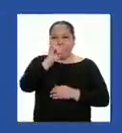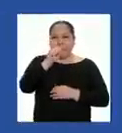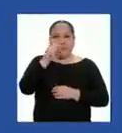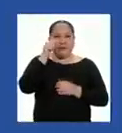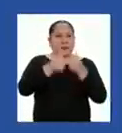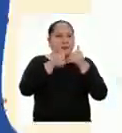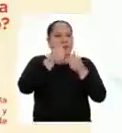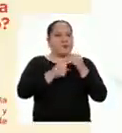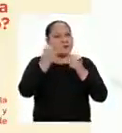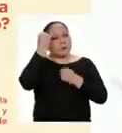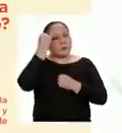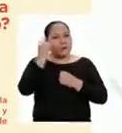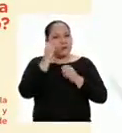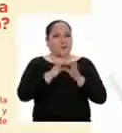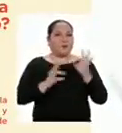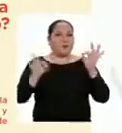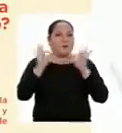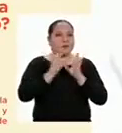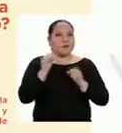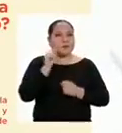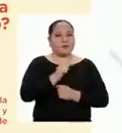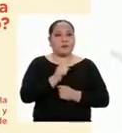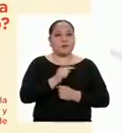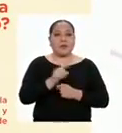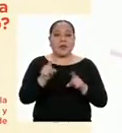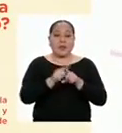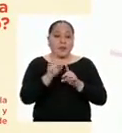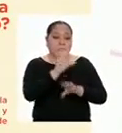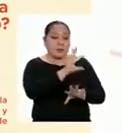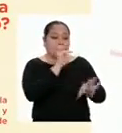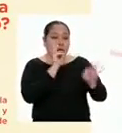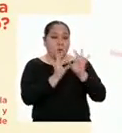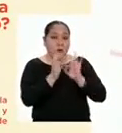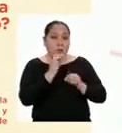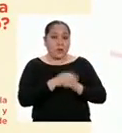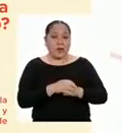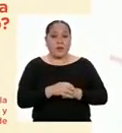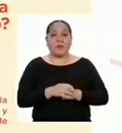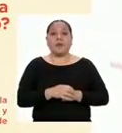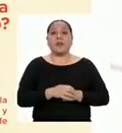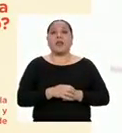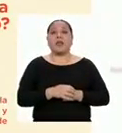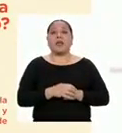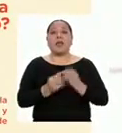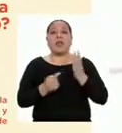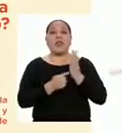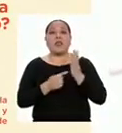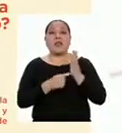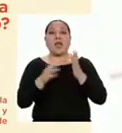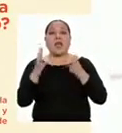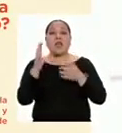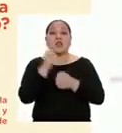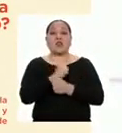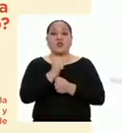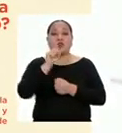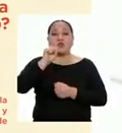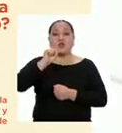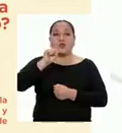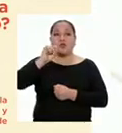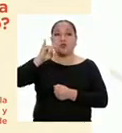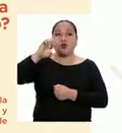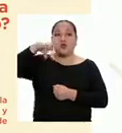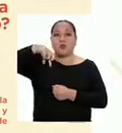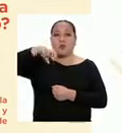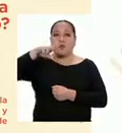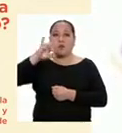principal? También puede ser obtenida, como en el caso anterior, con la técnica de supresión. La idea principal es que la empatía es